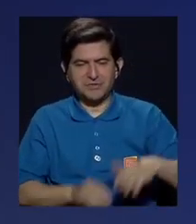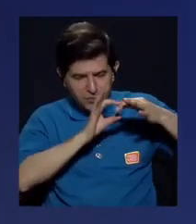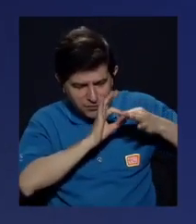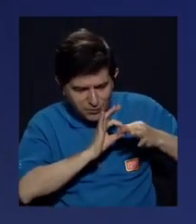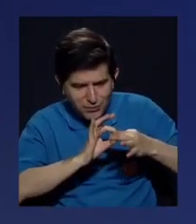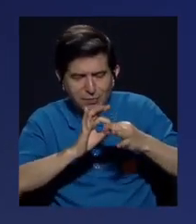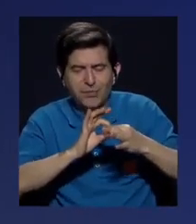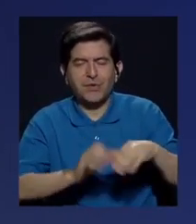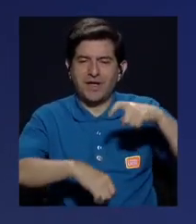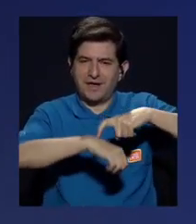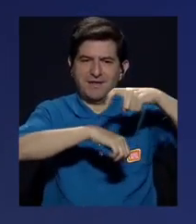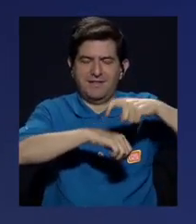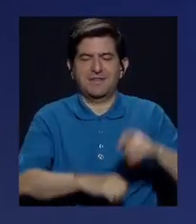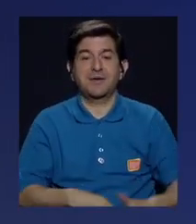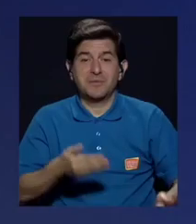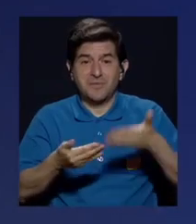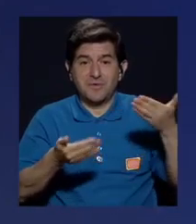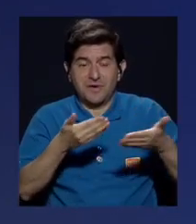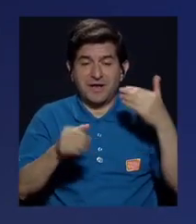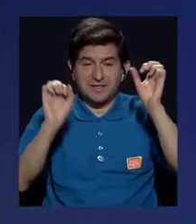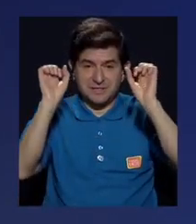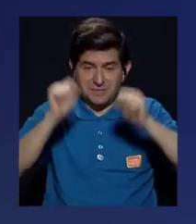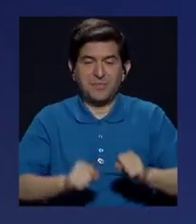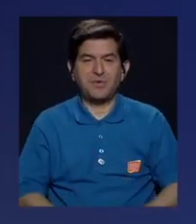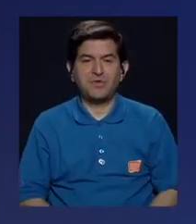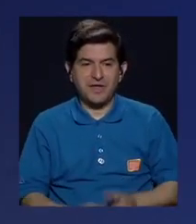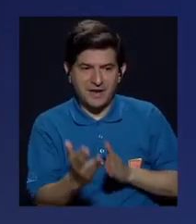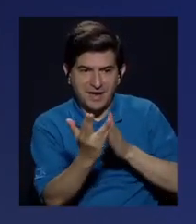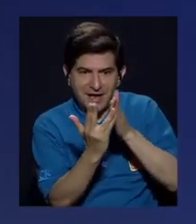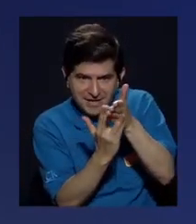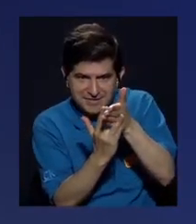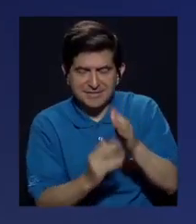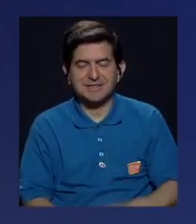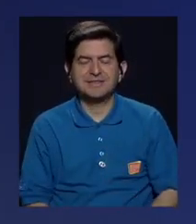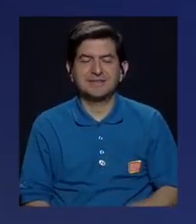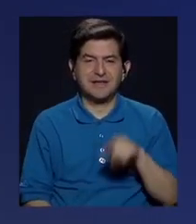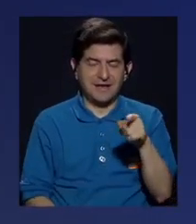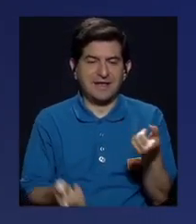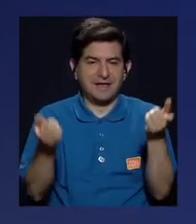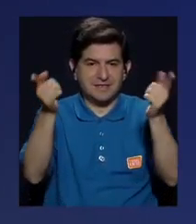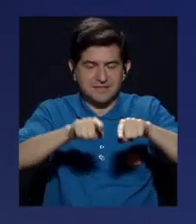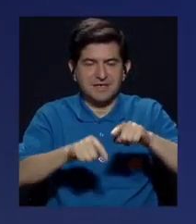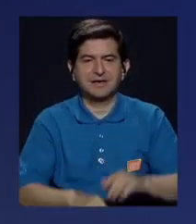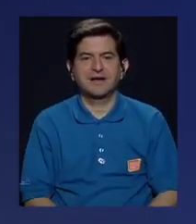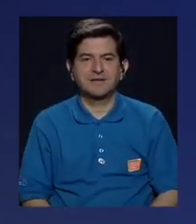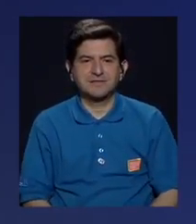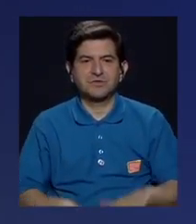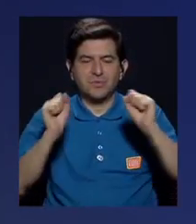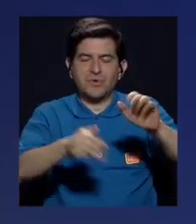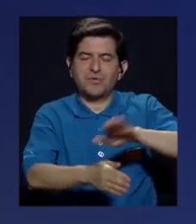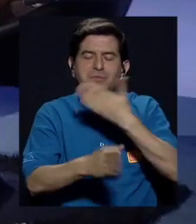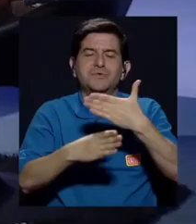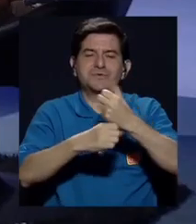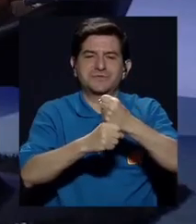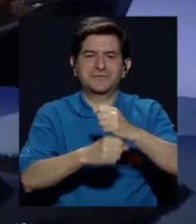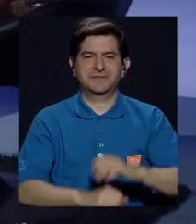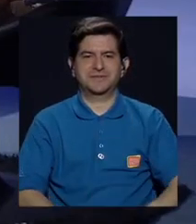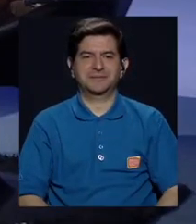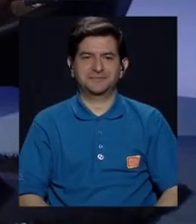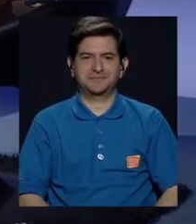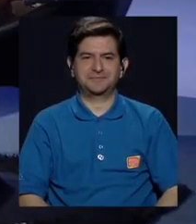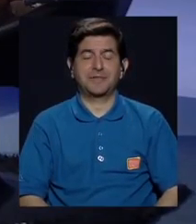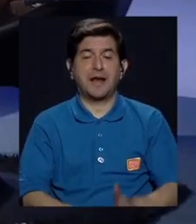mano durante todo este tiempo, casi para tocar las puertas del dintel, para hacer en este caso lo que se llama música.